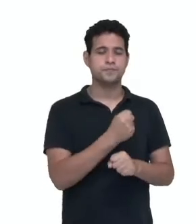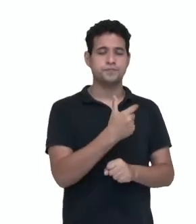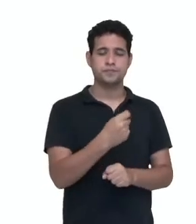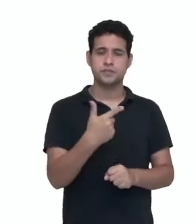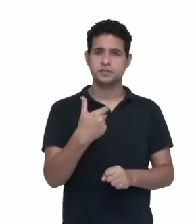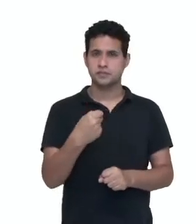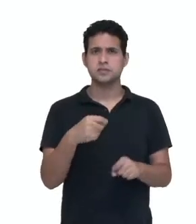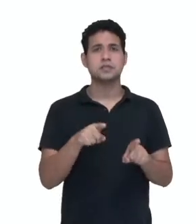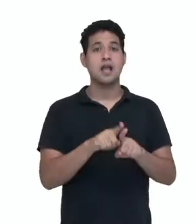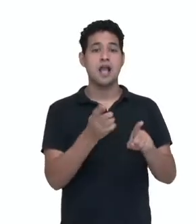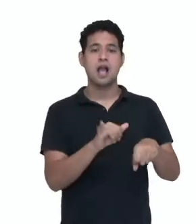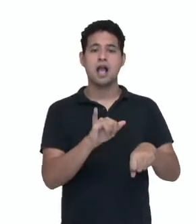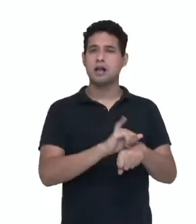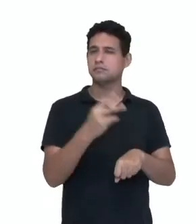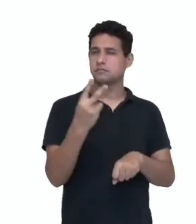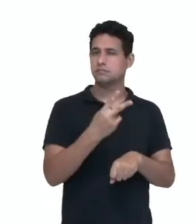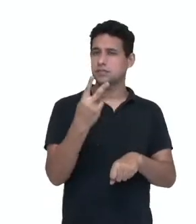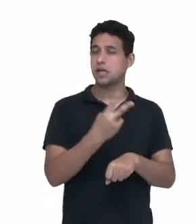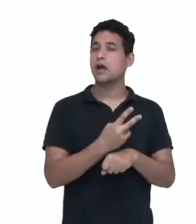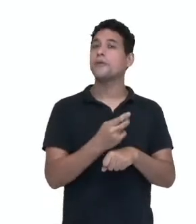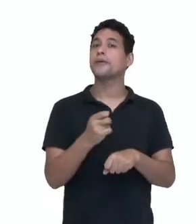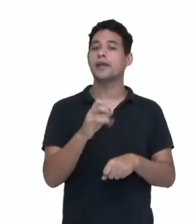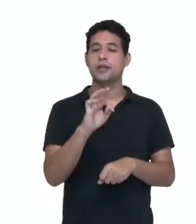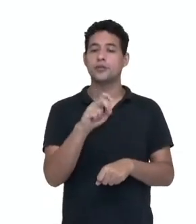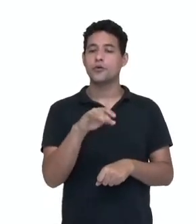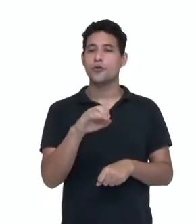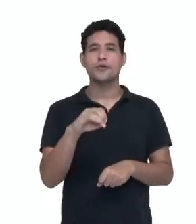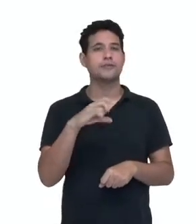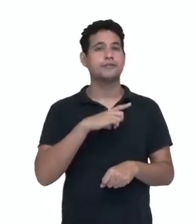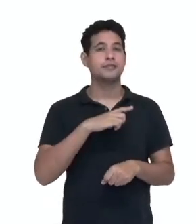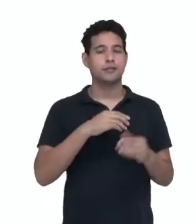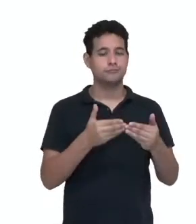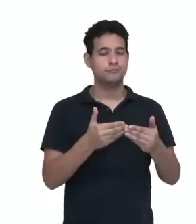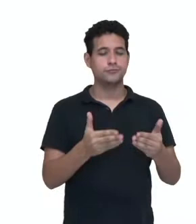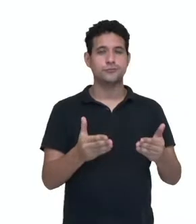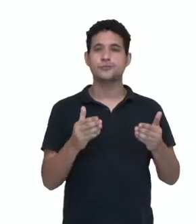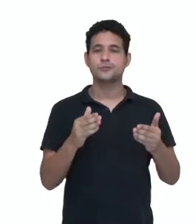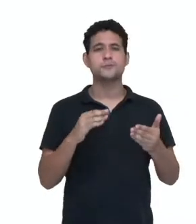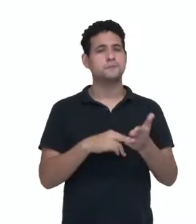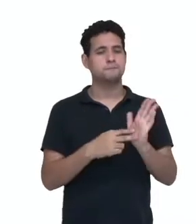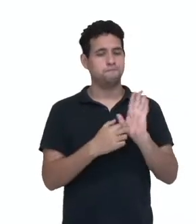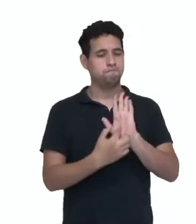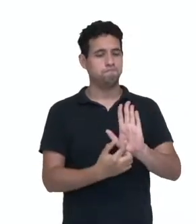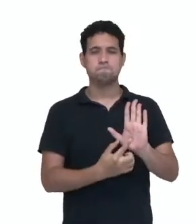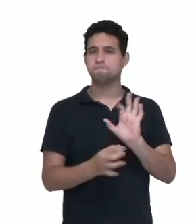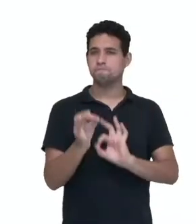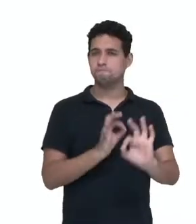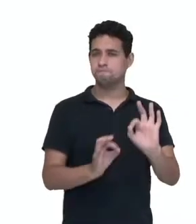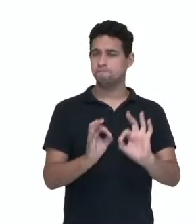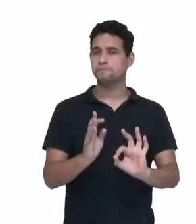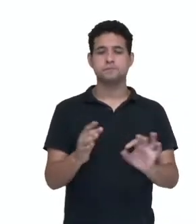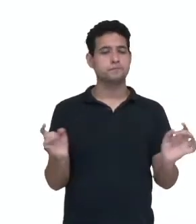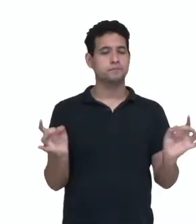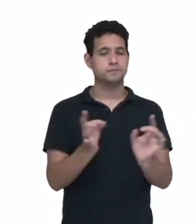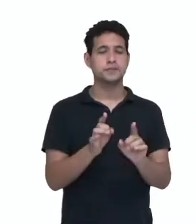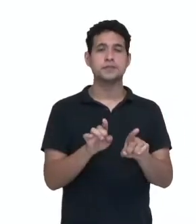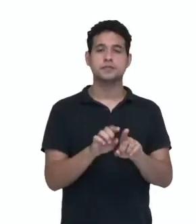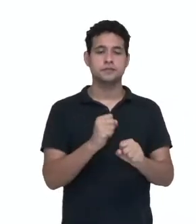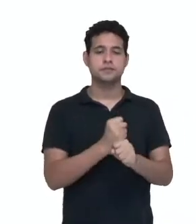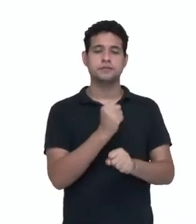vez que la capital japonesa alberga los Juegos Olímpicos tras haber organizado la cita en